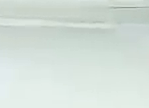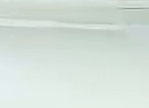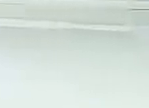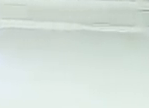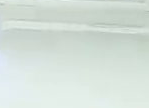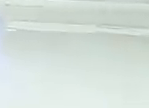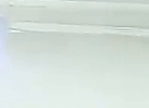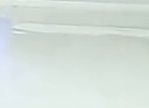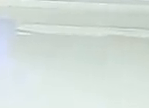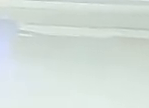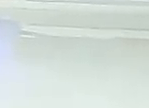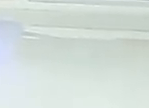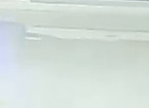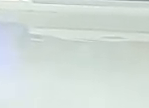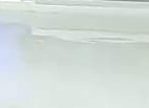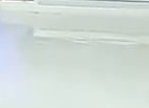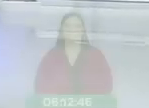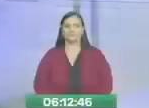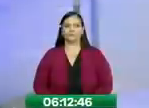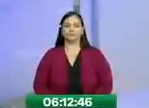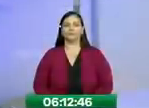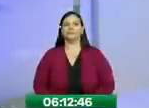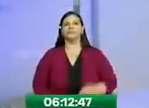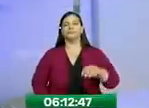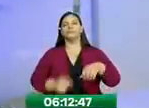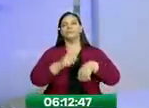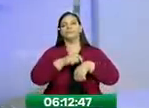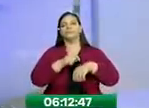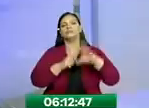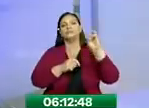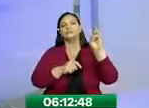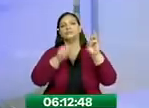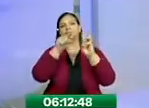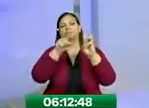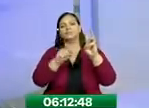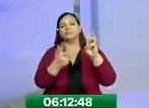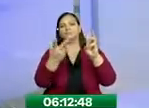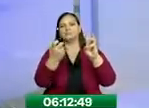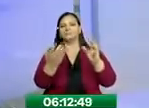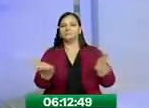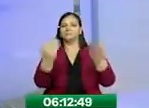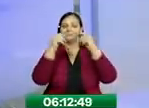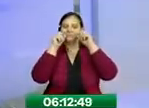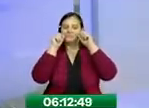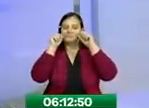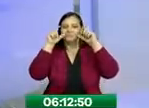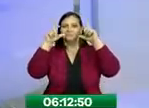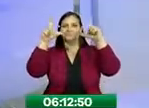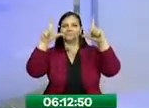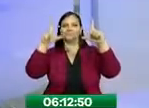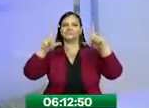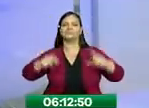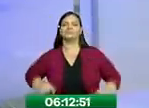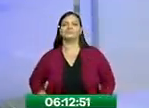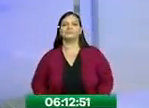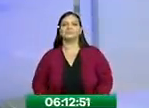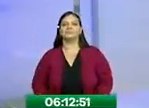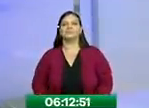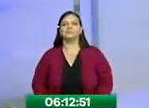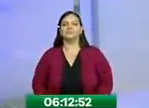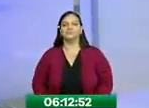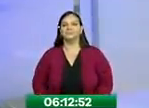Muy bien, amables televidentes, estamos de vuelta. 6:13 de la mañana. A levantarse todo el mundo, a levantarse, a